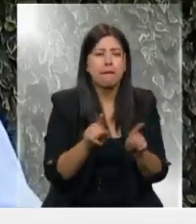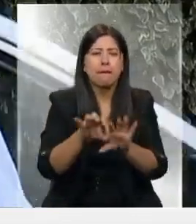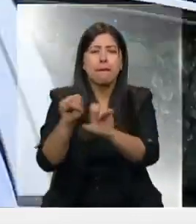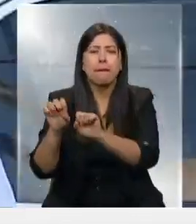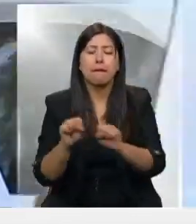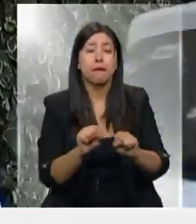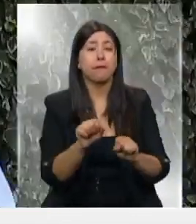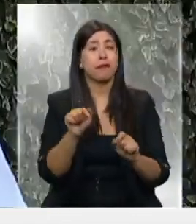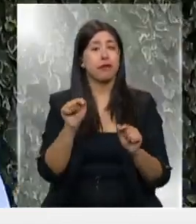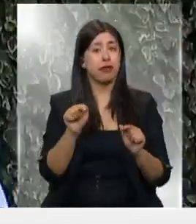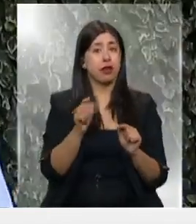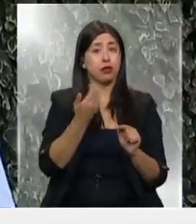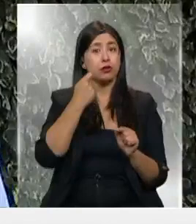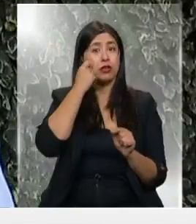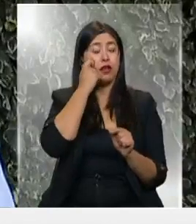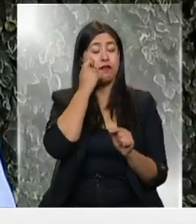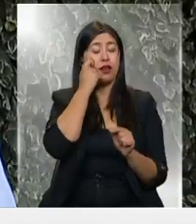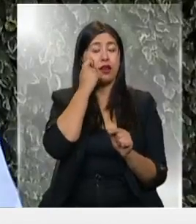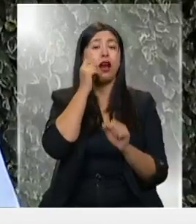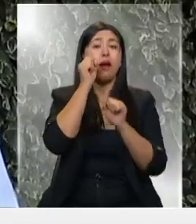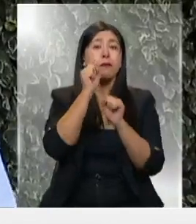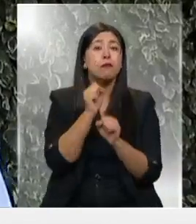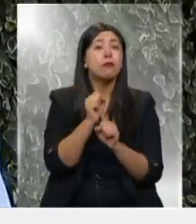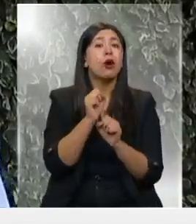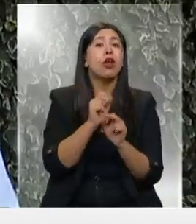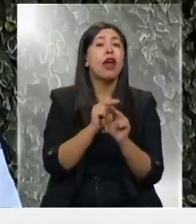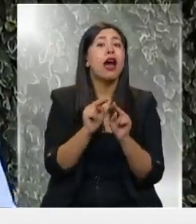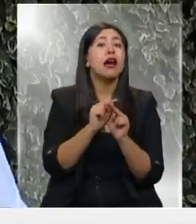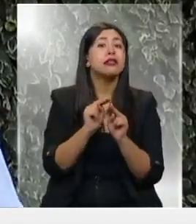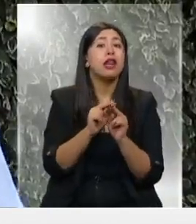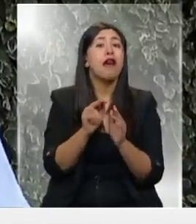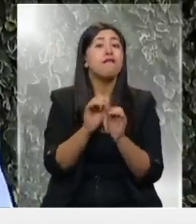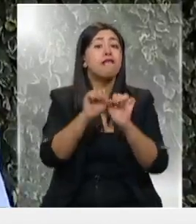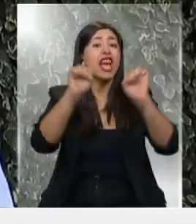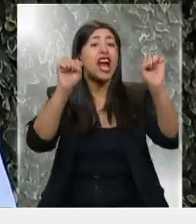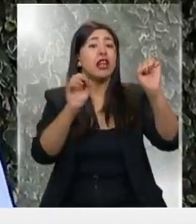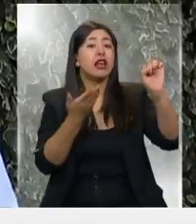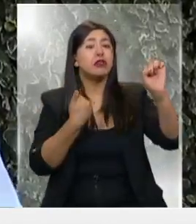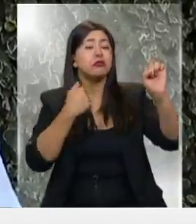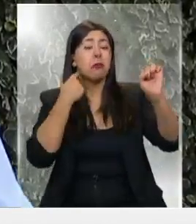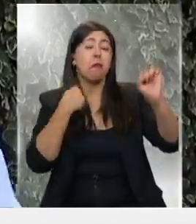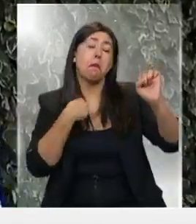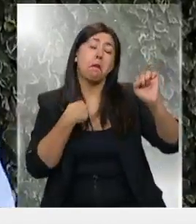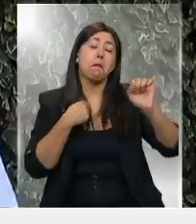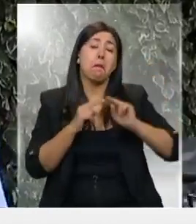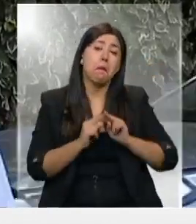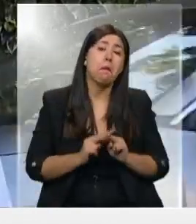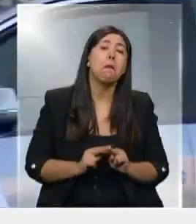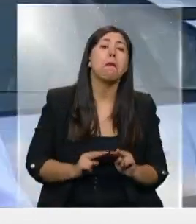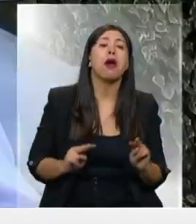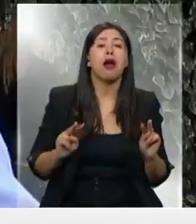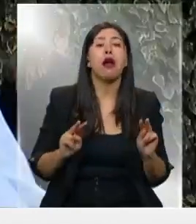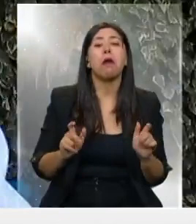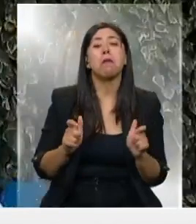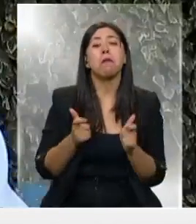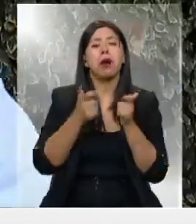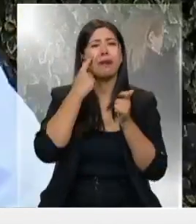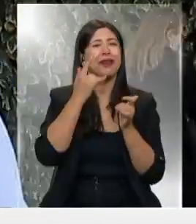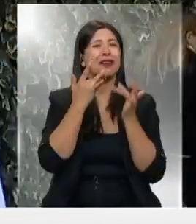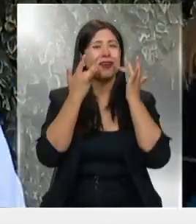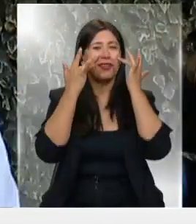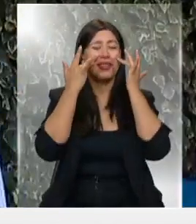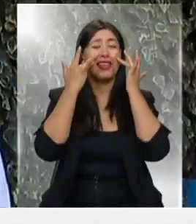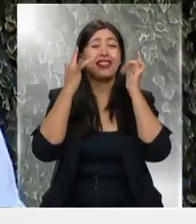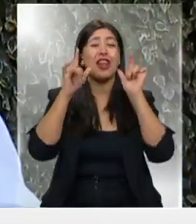de un sustento que al menos nos permite poder formalizar por parte de la Fiscalía. Yo estoy al menos muy tranquilo, cauto de ese escenario, pero también contento de que